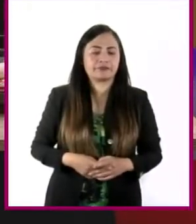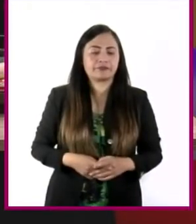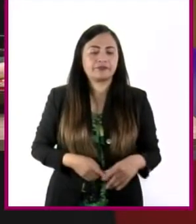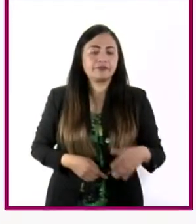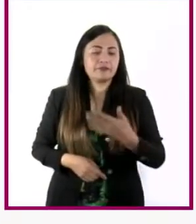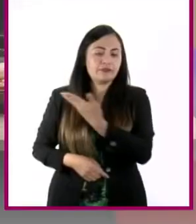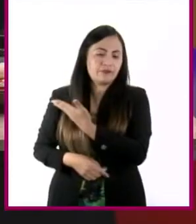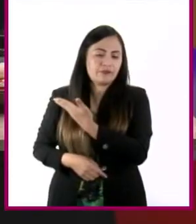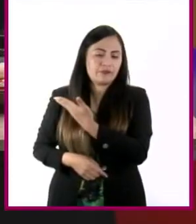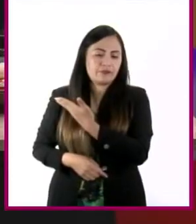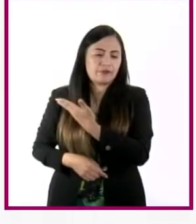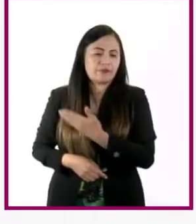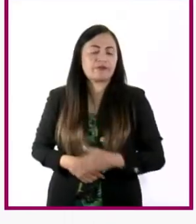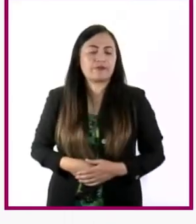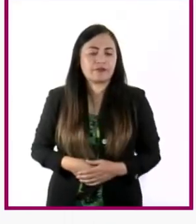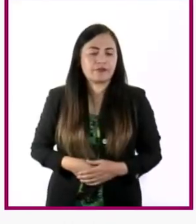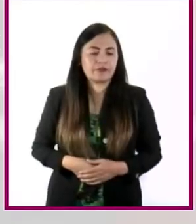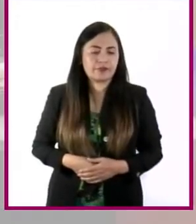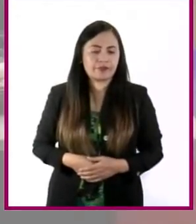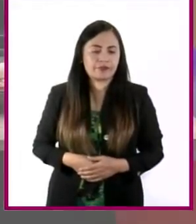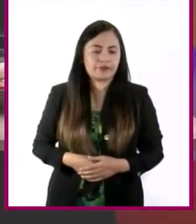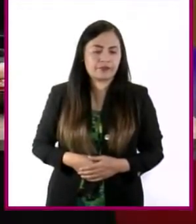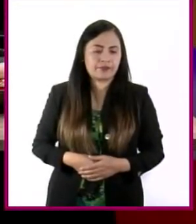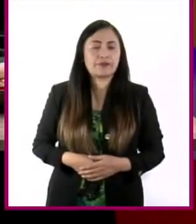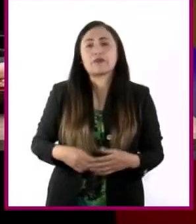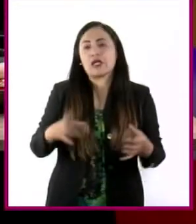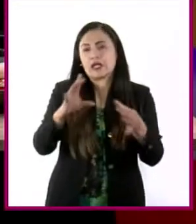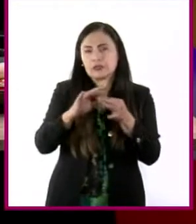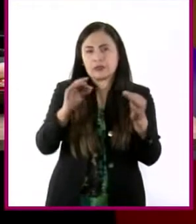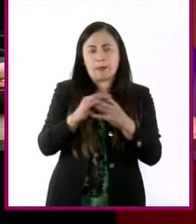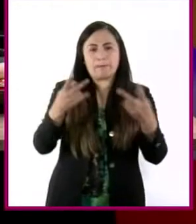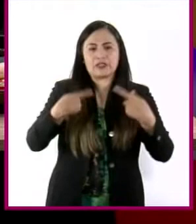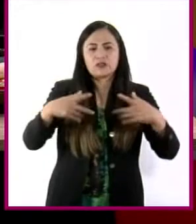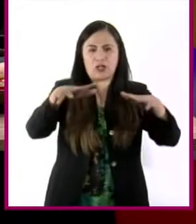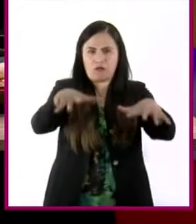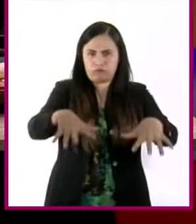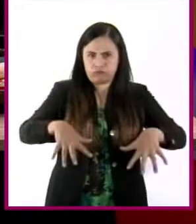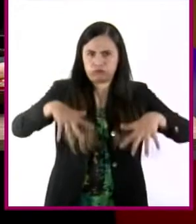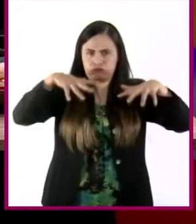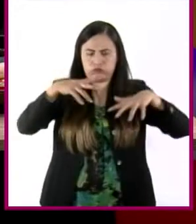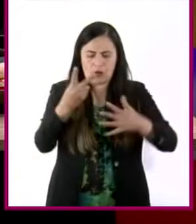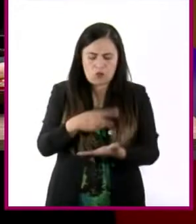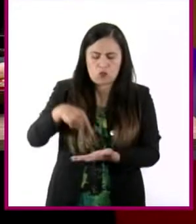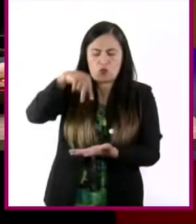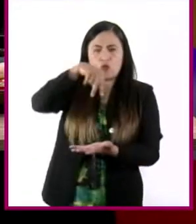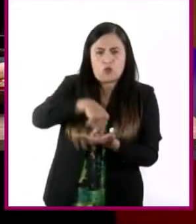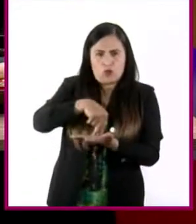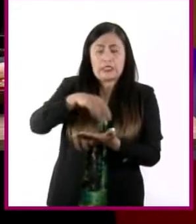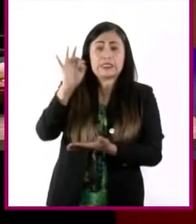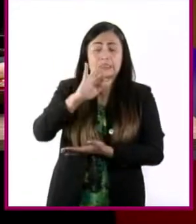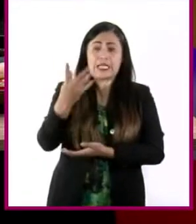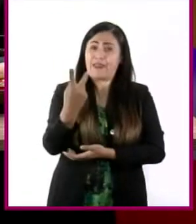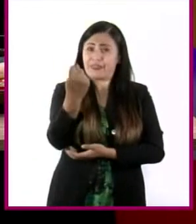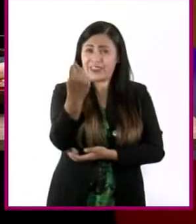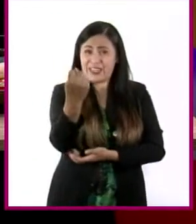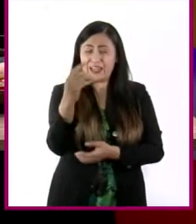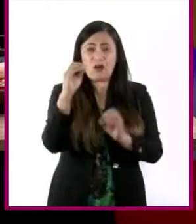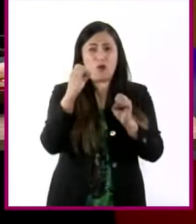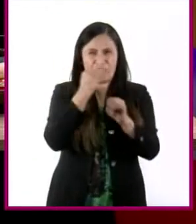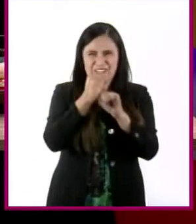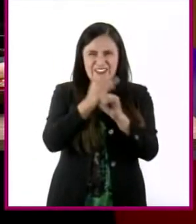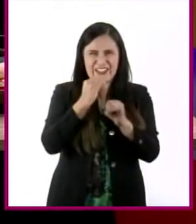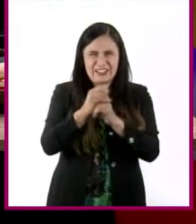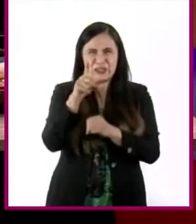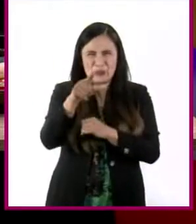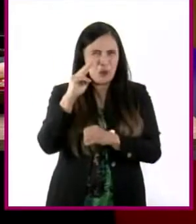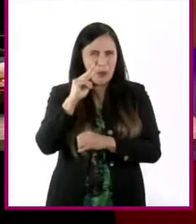tipo de exposición oral argumentativa que se pronuncia frente a una audiencia. Es muy probable que en la televisión o en internet hayas visto